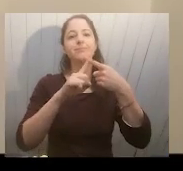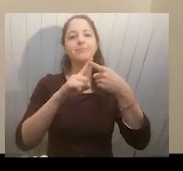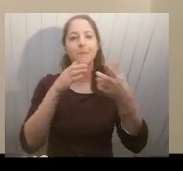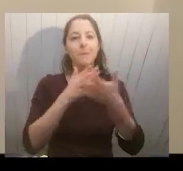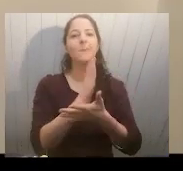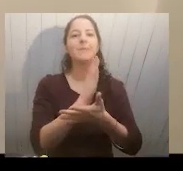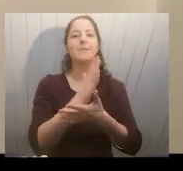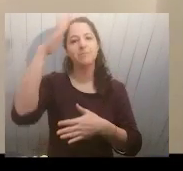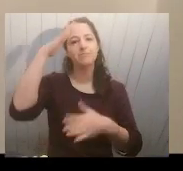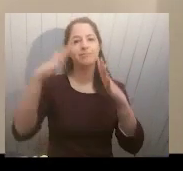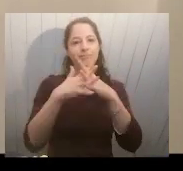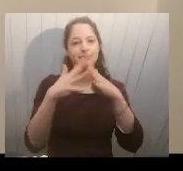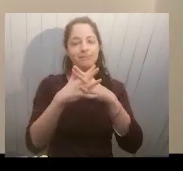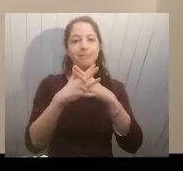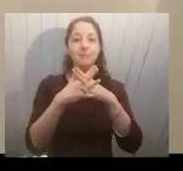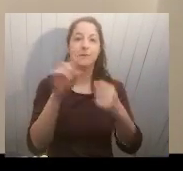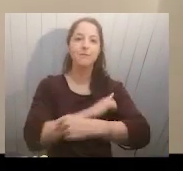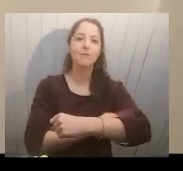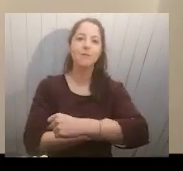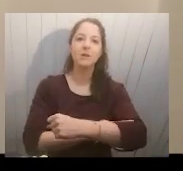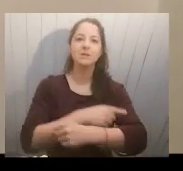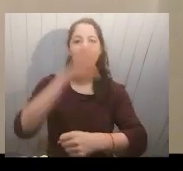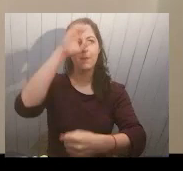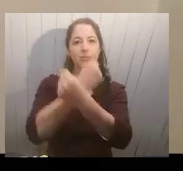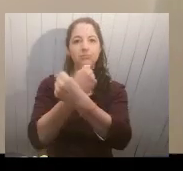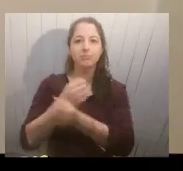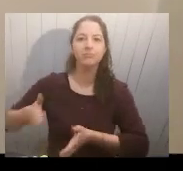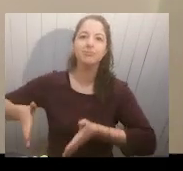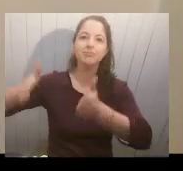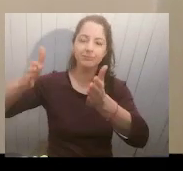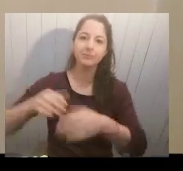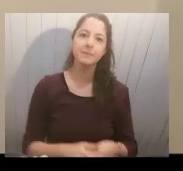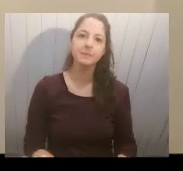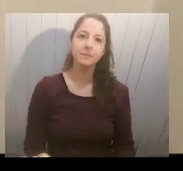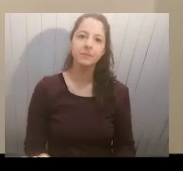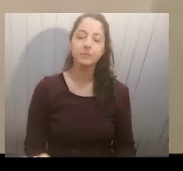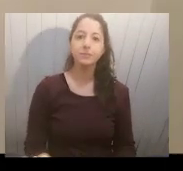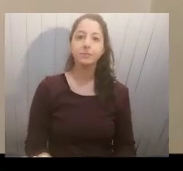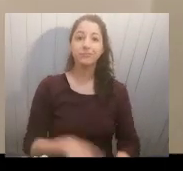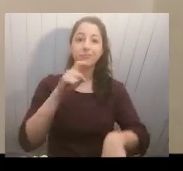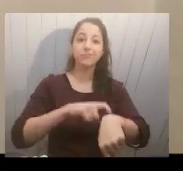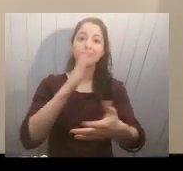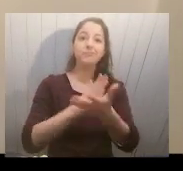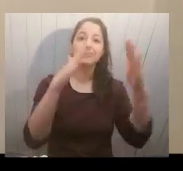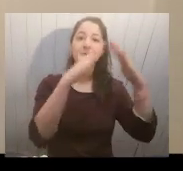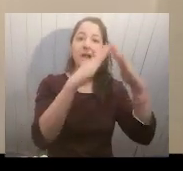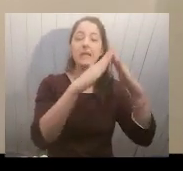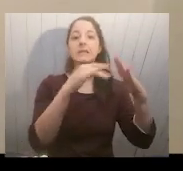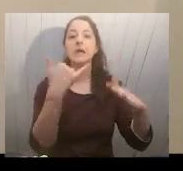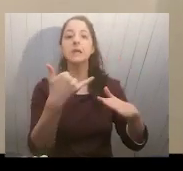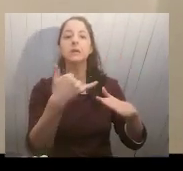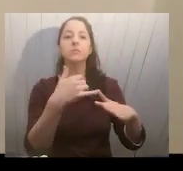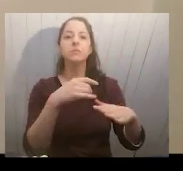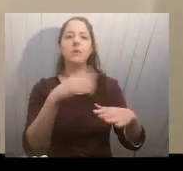Así comenzó el despliegue de fuerzas armadas y policía militarizada en las calles, toque de queda y represión a las